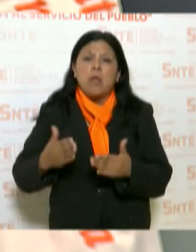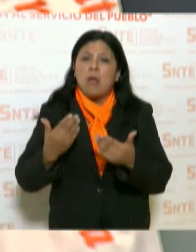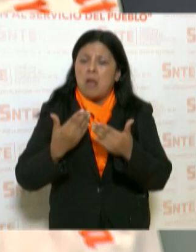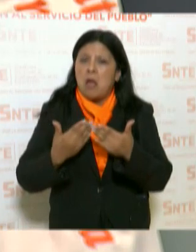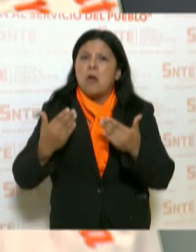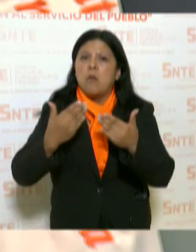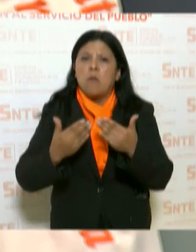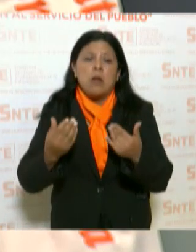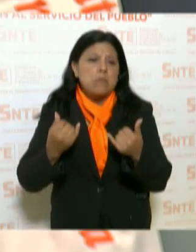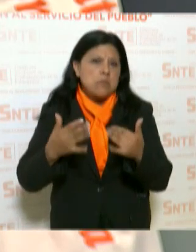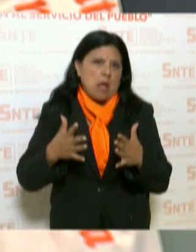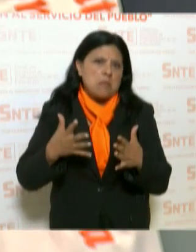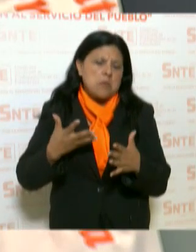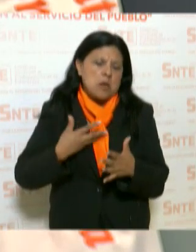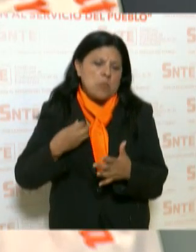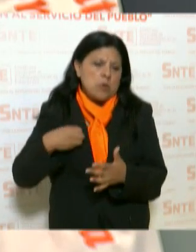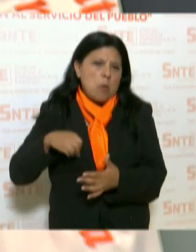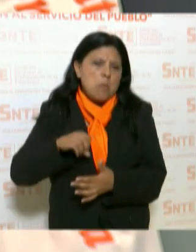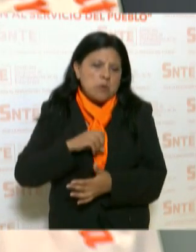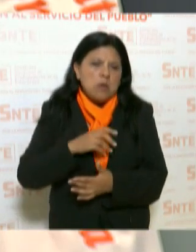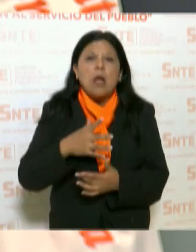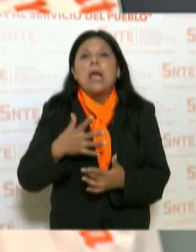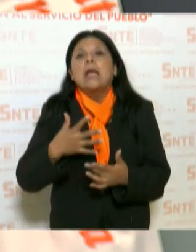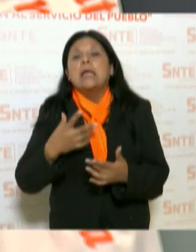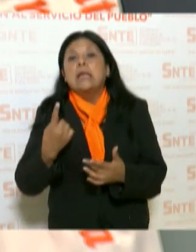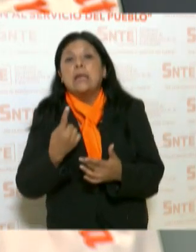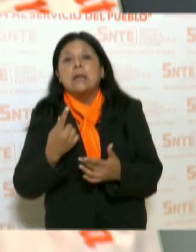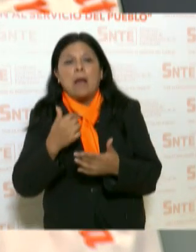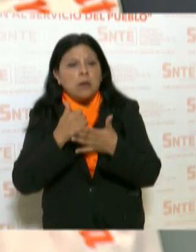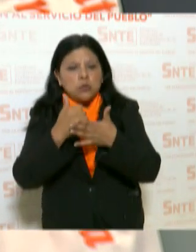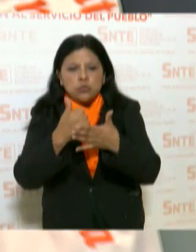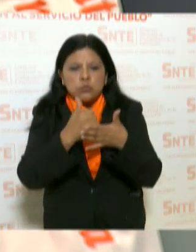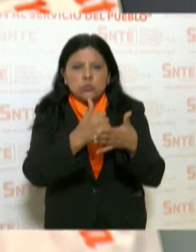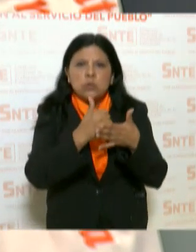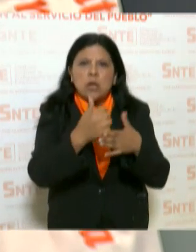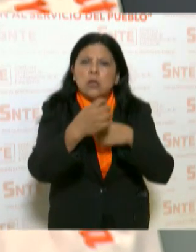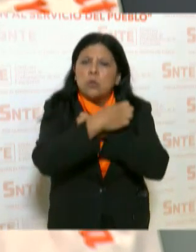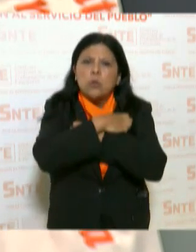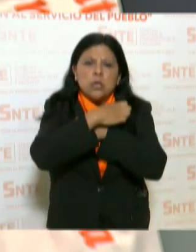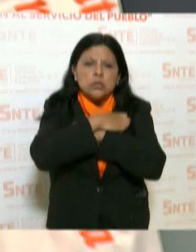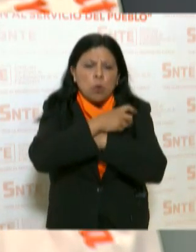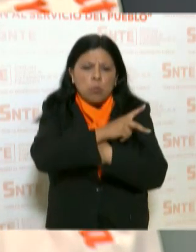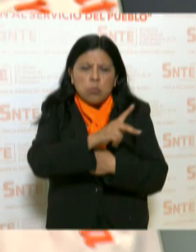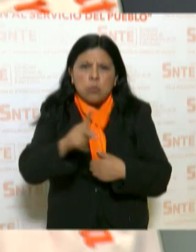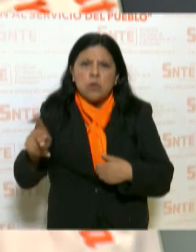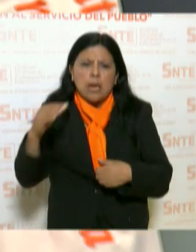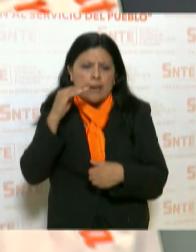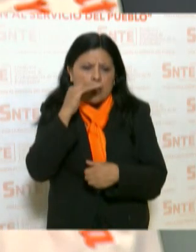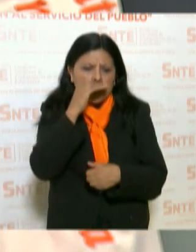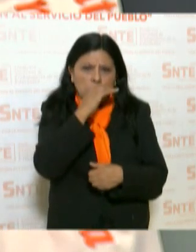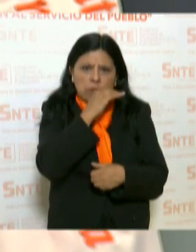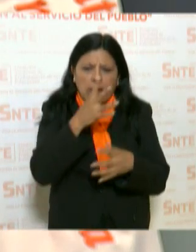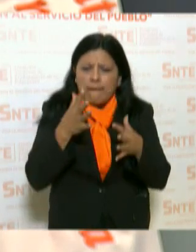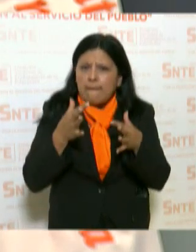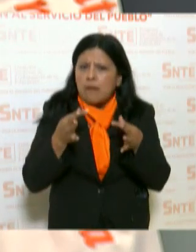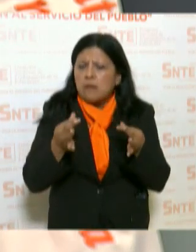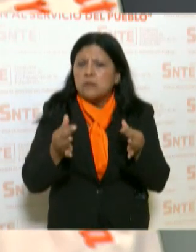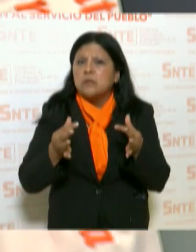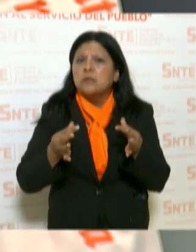obligados a apoyar la educación pública, gratuita, de calidad. Yo estudié